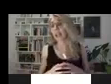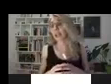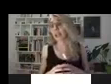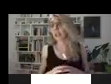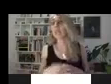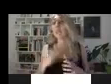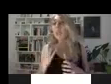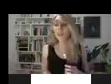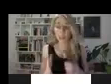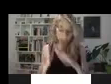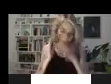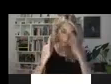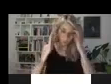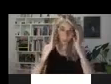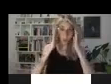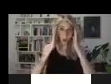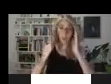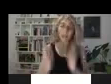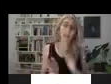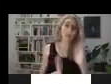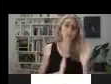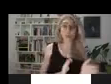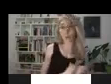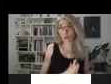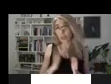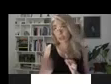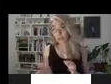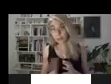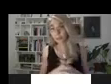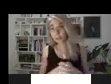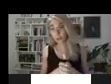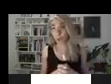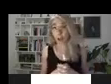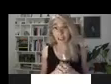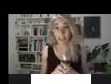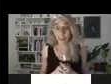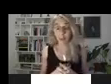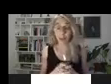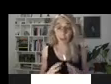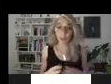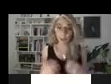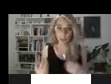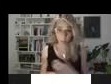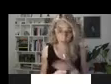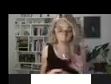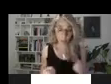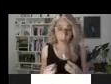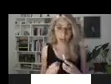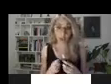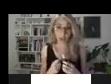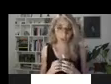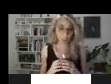generar y proyectar compras, tanto institucionales como agentes privados,